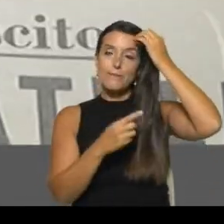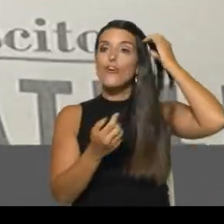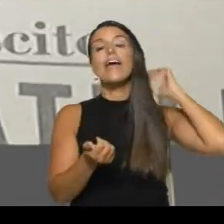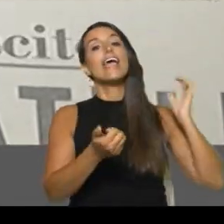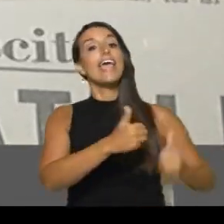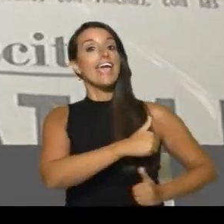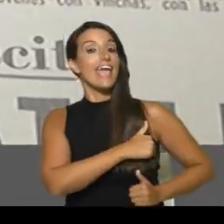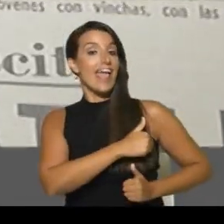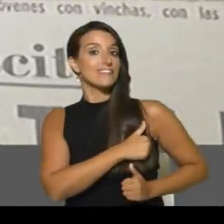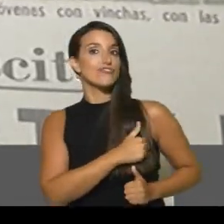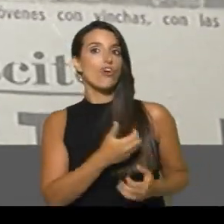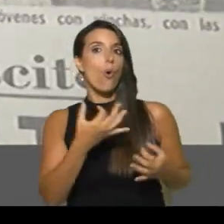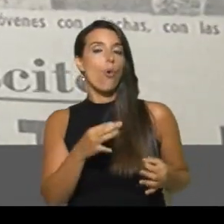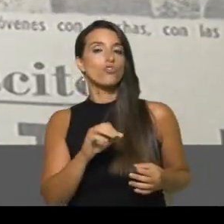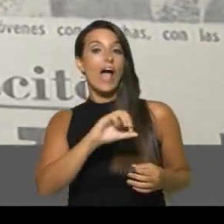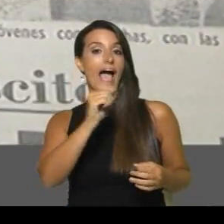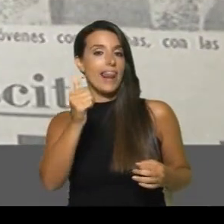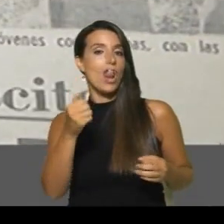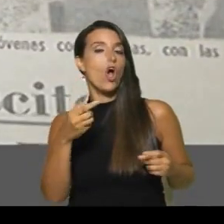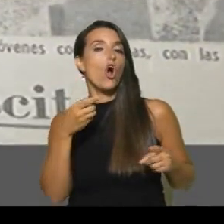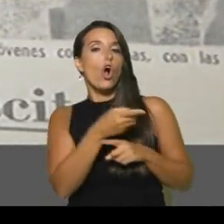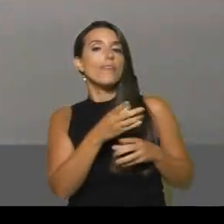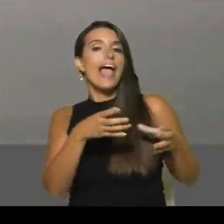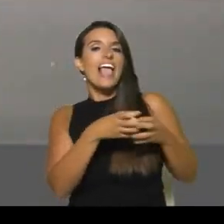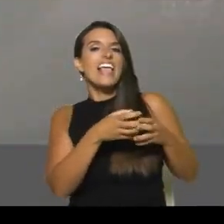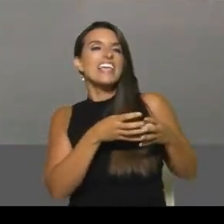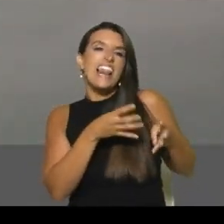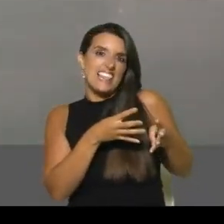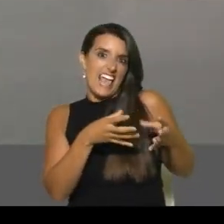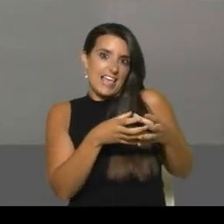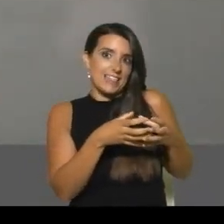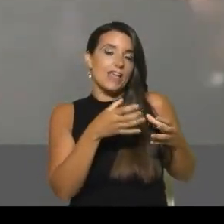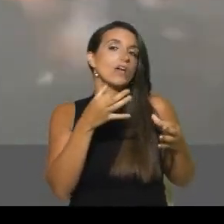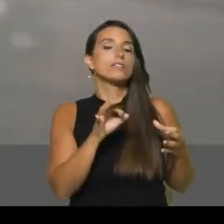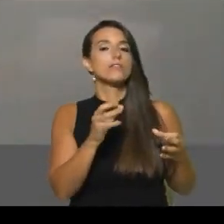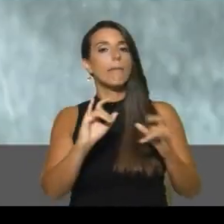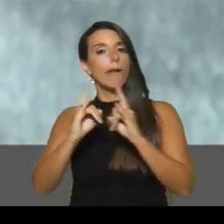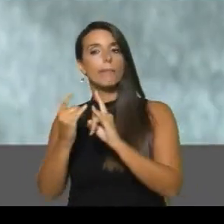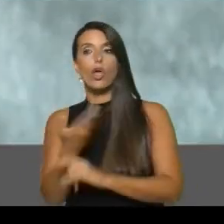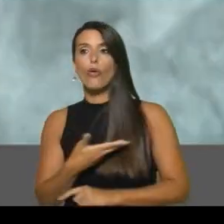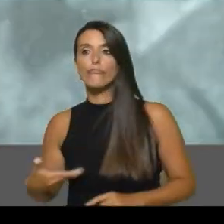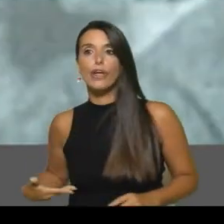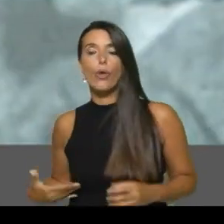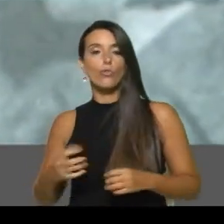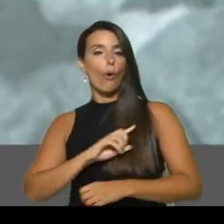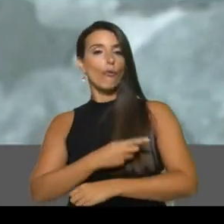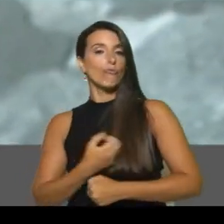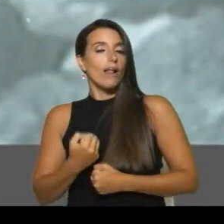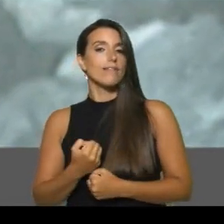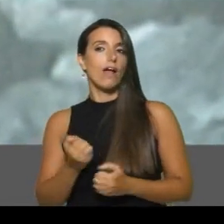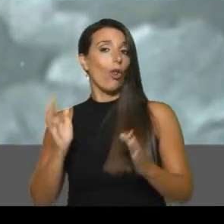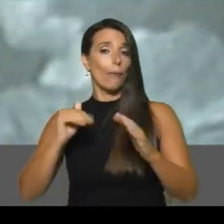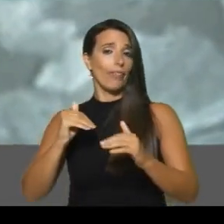ejército venía envalentonado del triunfo contra la guerrilla y el parlamento y el gobierno de alguna manera bien liberó una fuerza que después no pudieron frenar